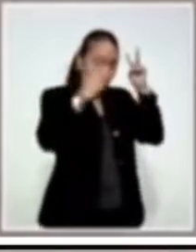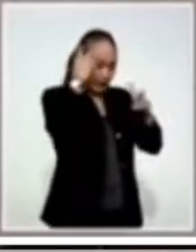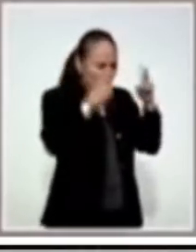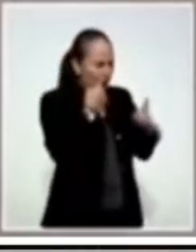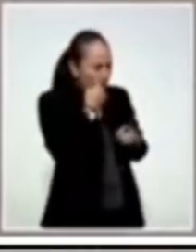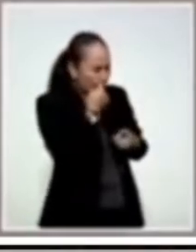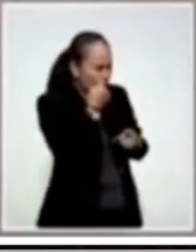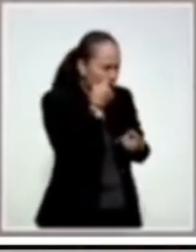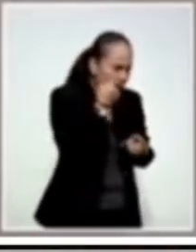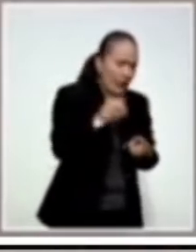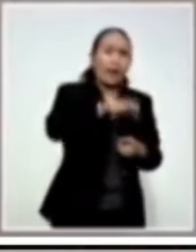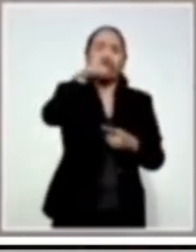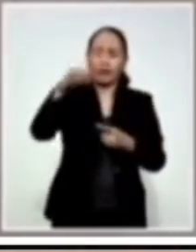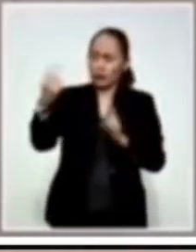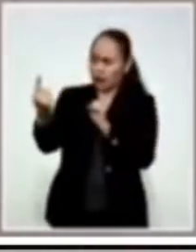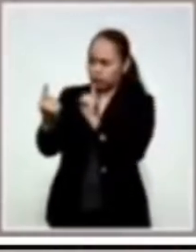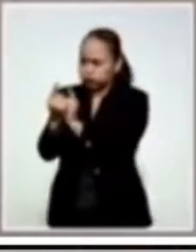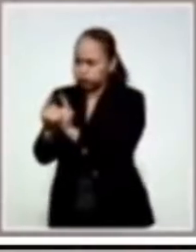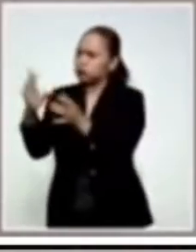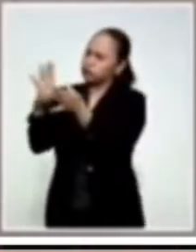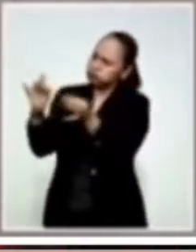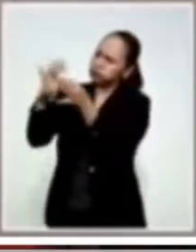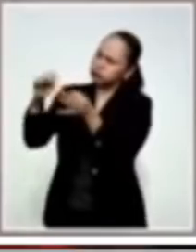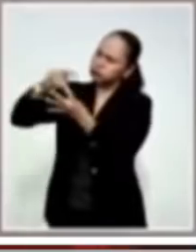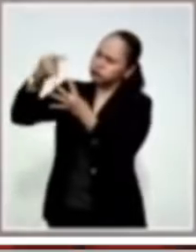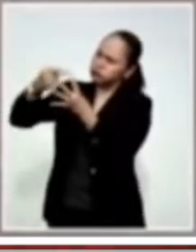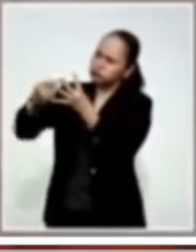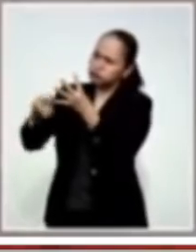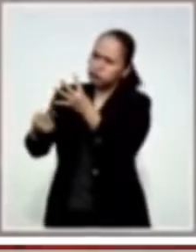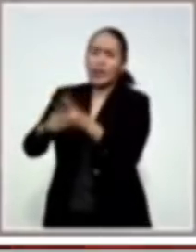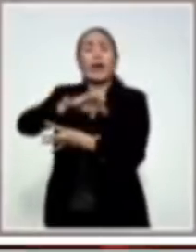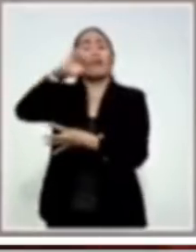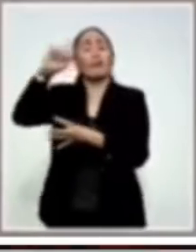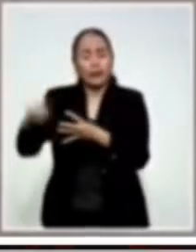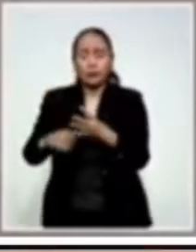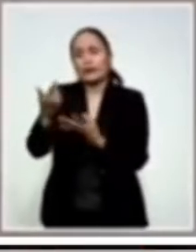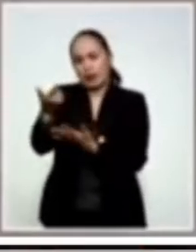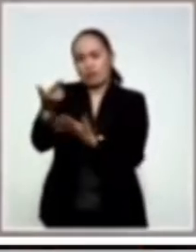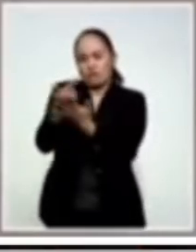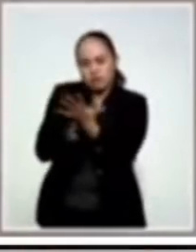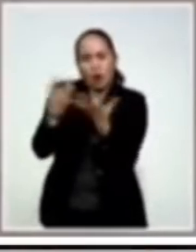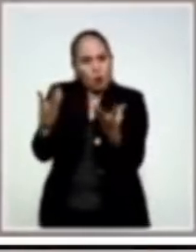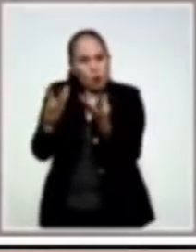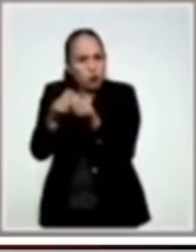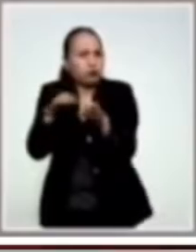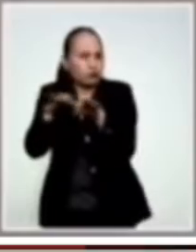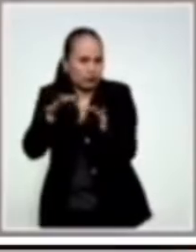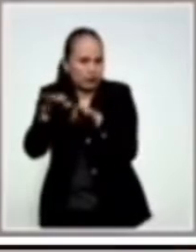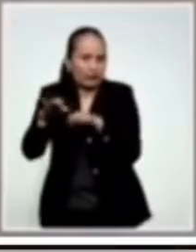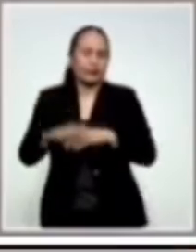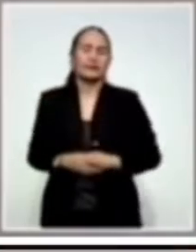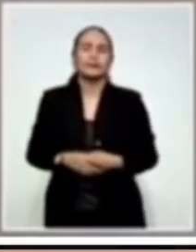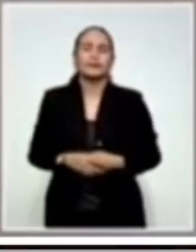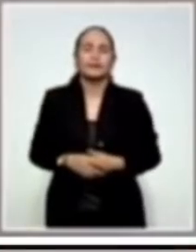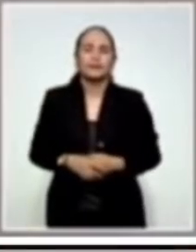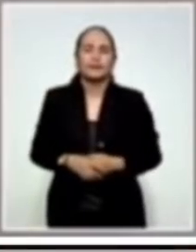mis impresiones de lo que vi y a partir de ahí generaríamos alguna agenda de trabajo. En la misma